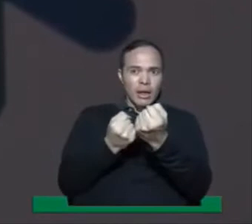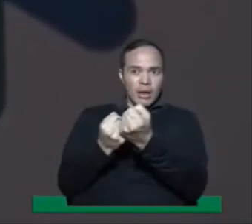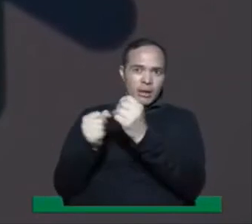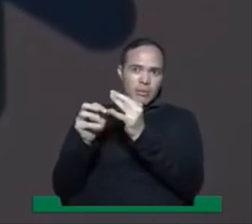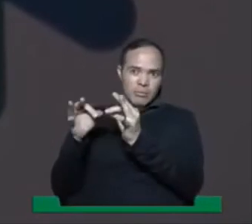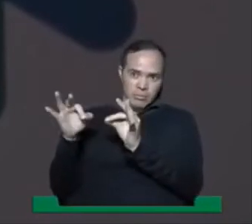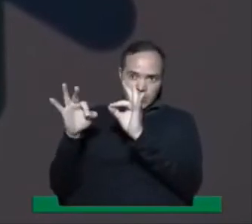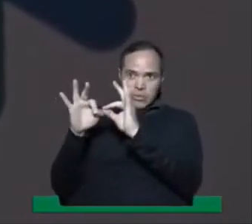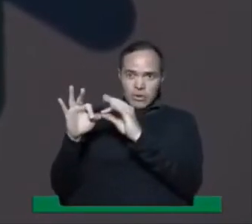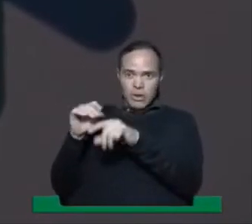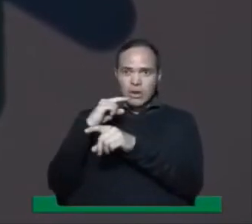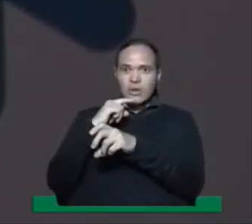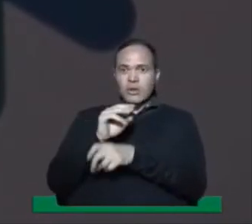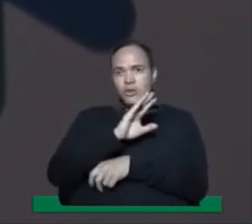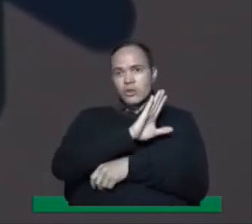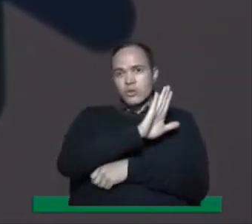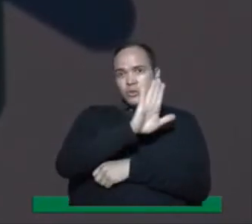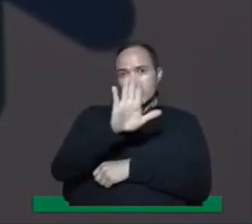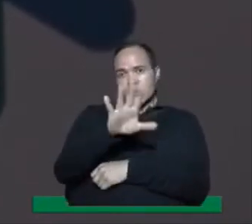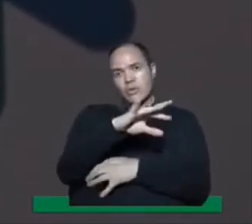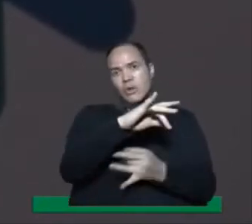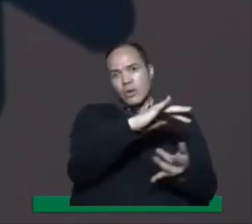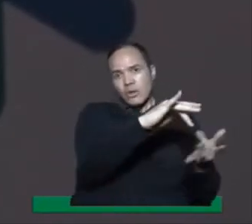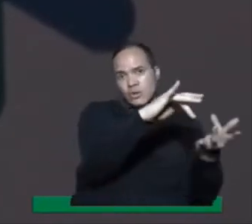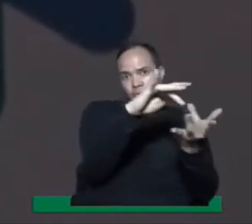el turismo social